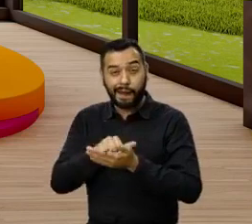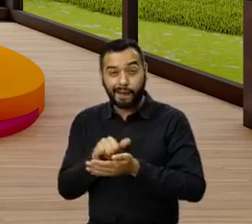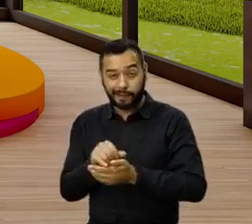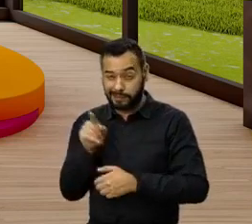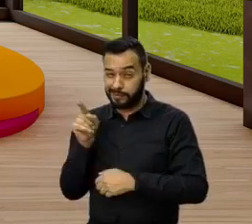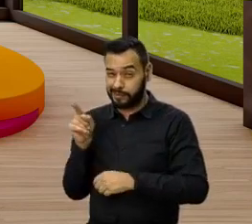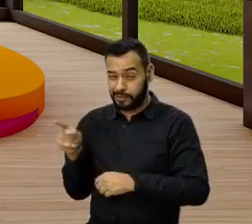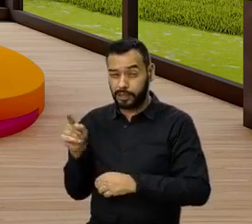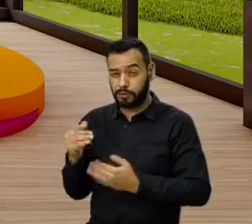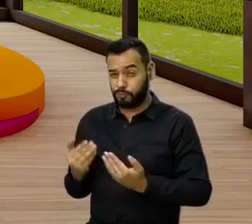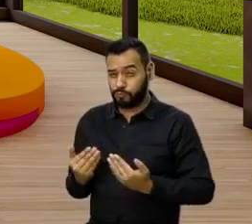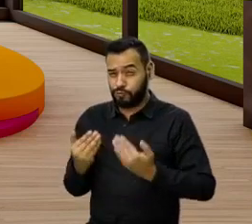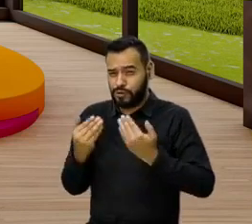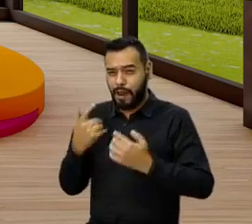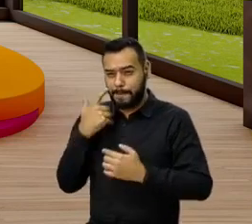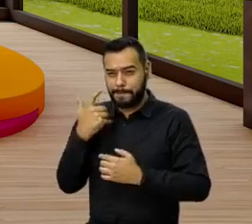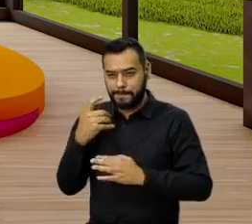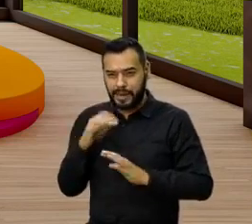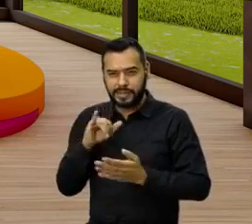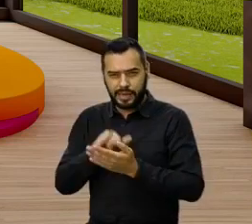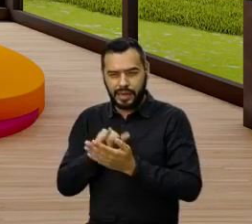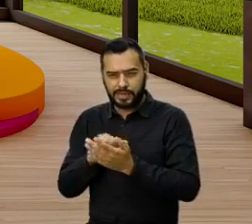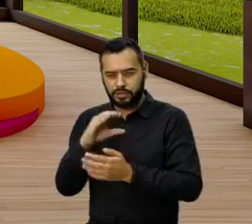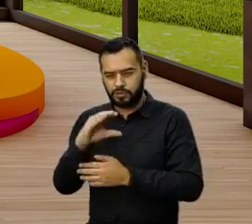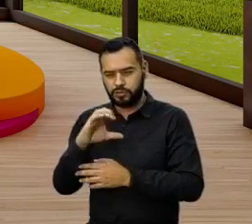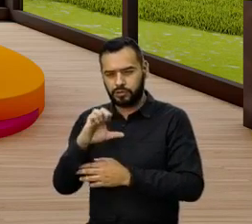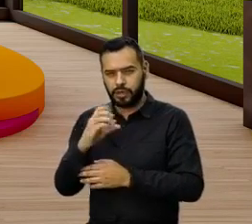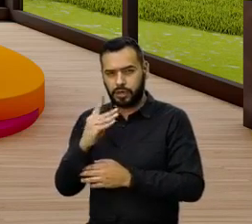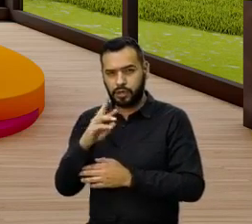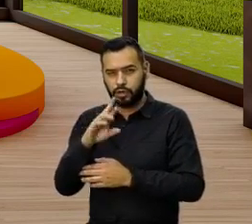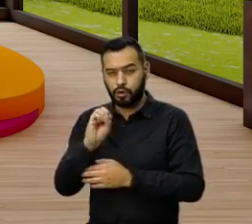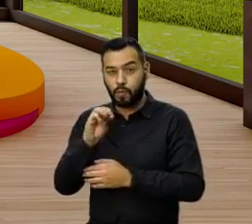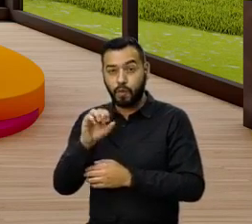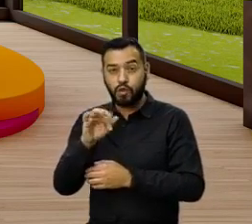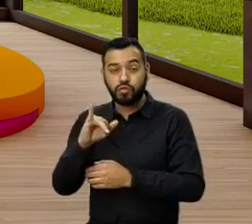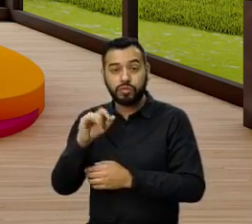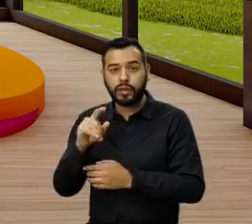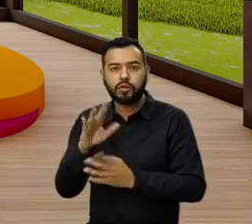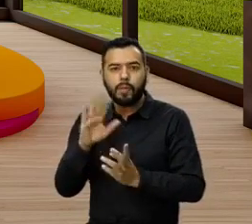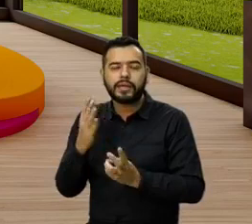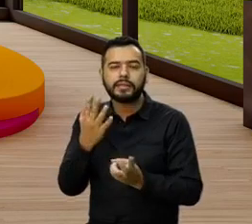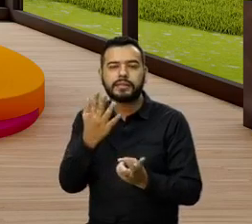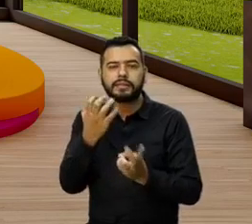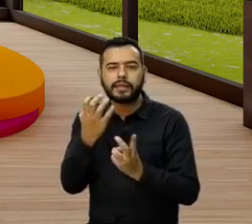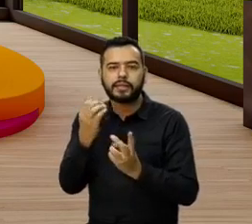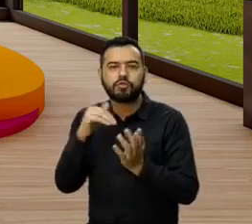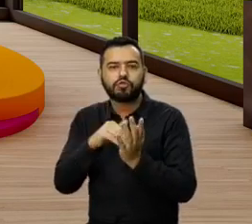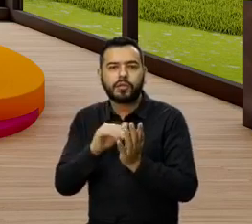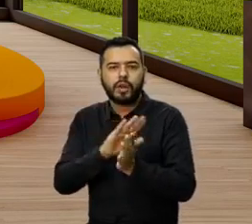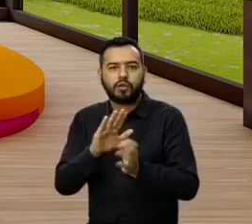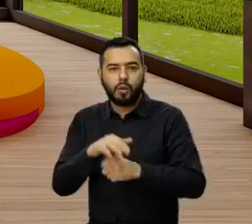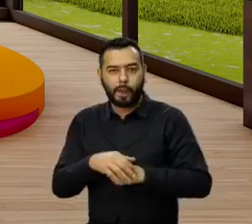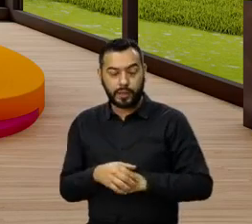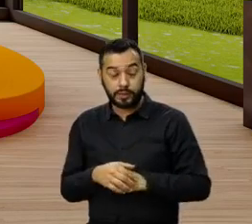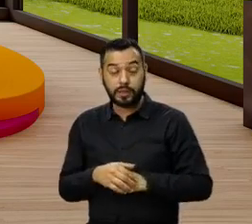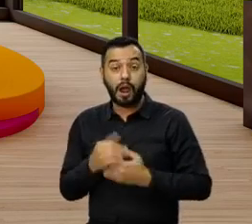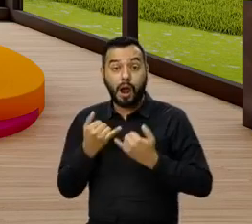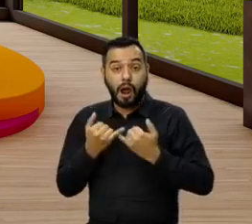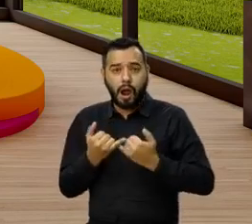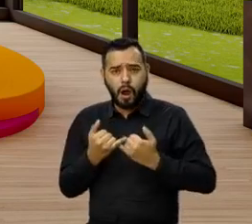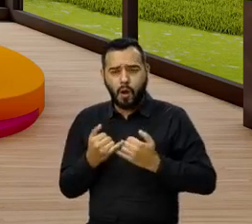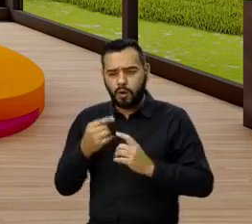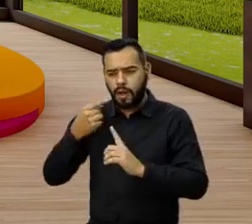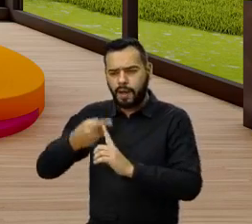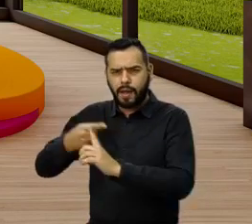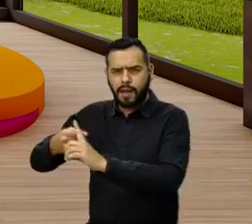vamos a tener una de las ventajas más grandes que tiene ese dromo de la separación entre tan sólo mil pesos y en este momento contamos